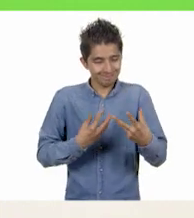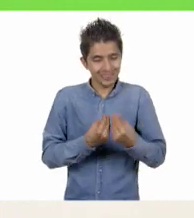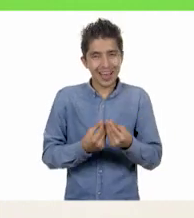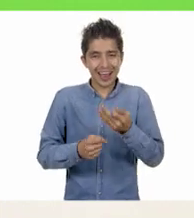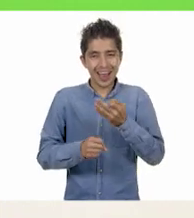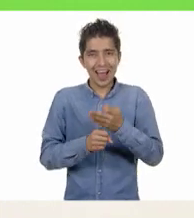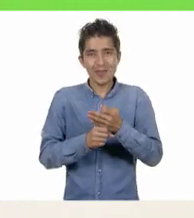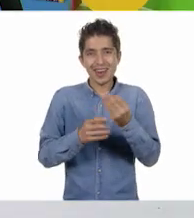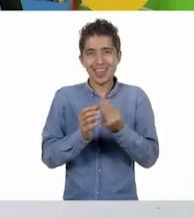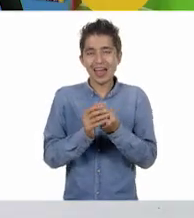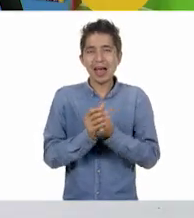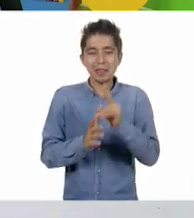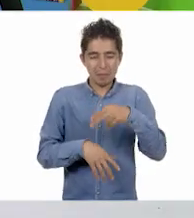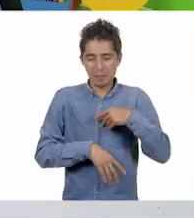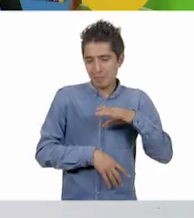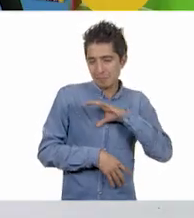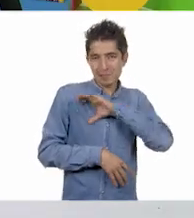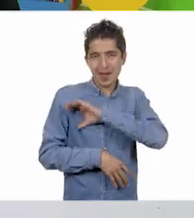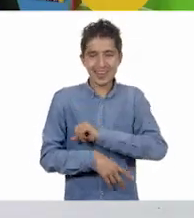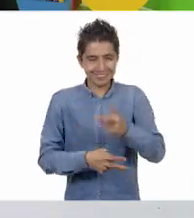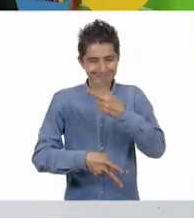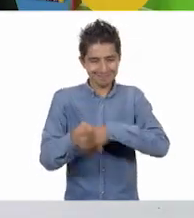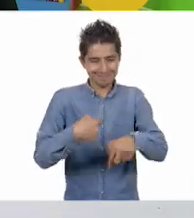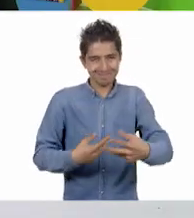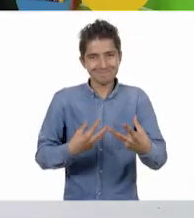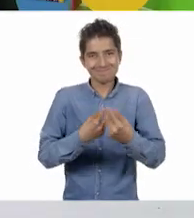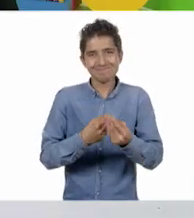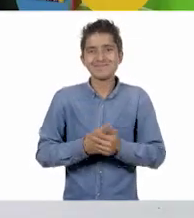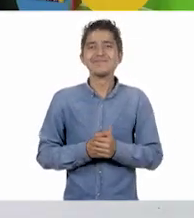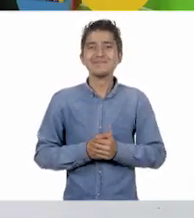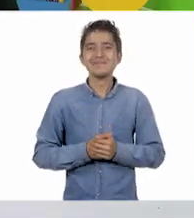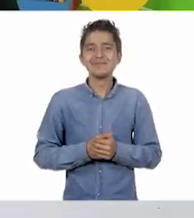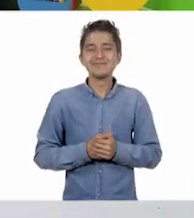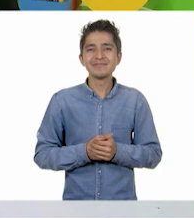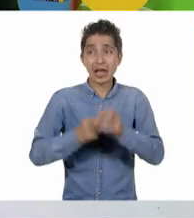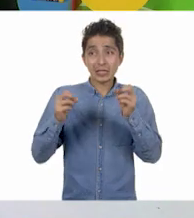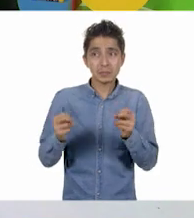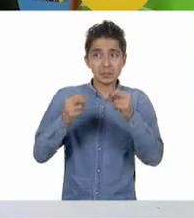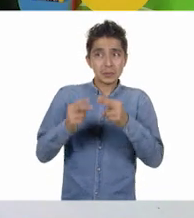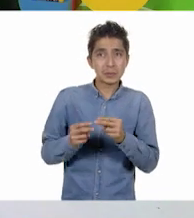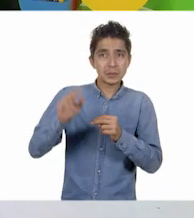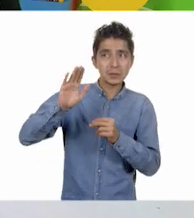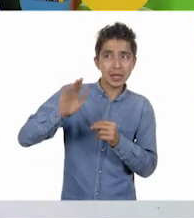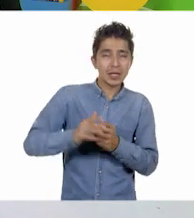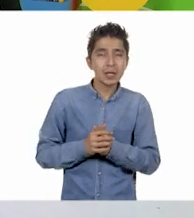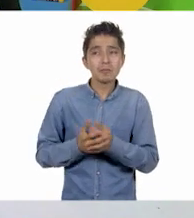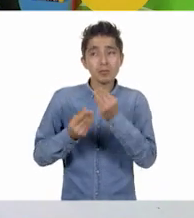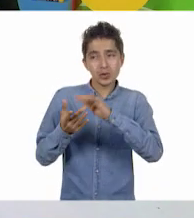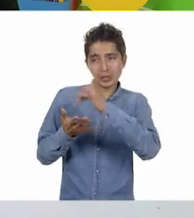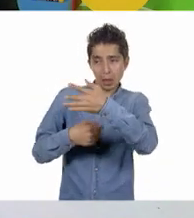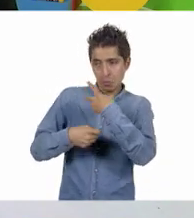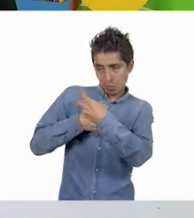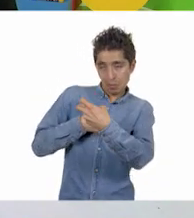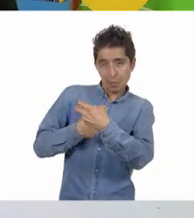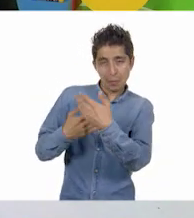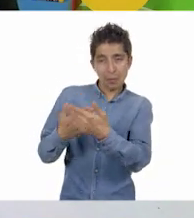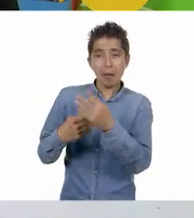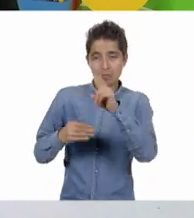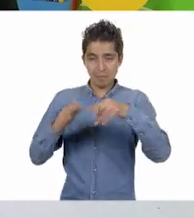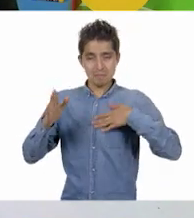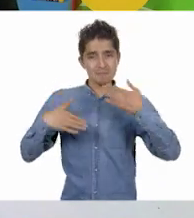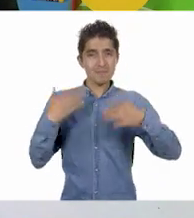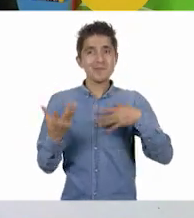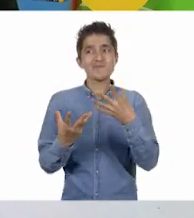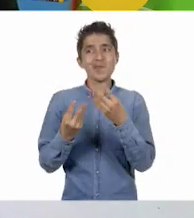este programa. ¡Nos encanta su presencia! Sí. ¡Hasta luego! Sí, muchas gracias por invitarnos. Nos